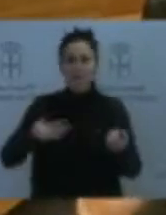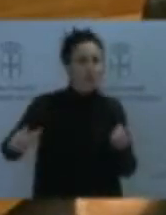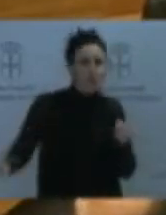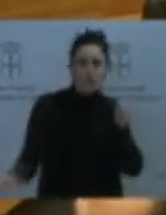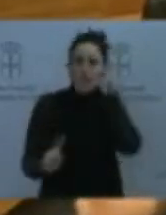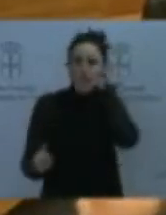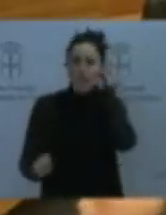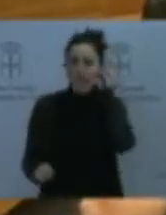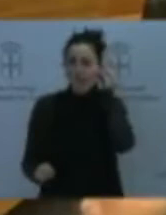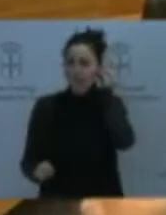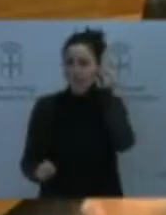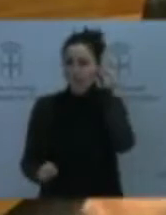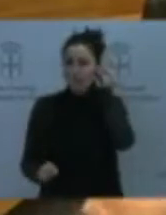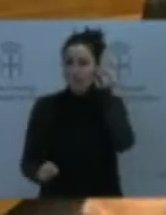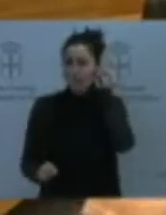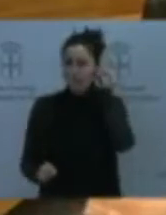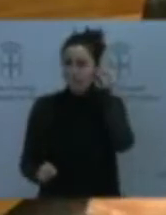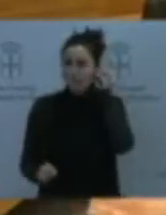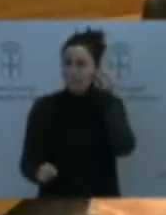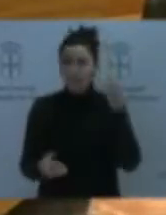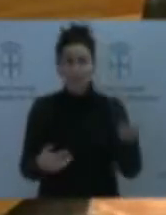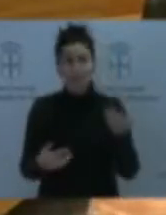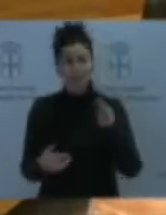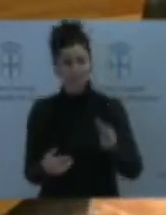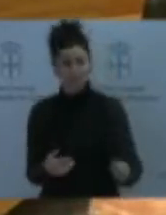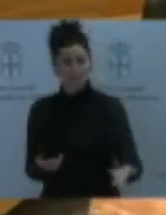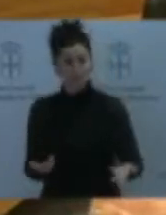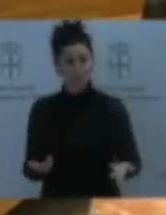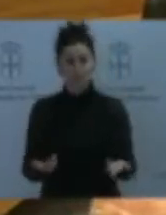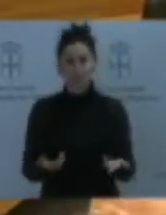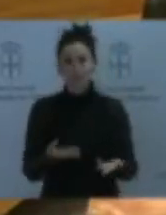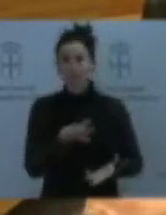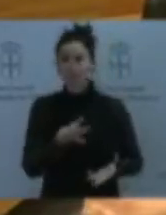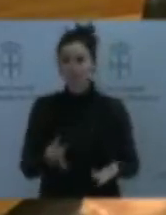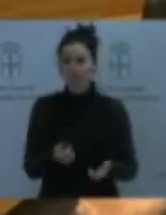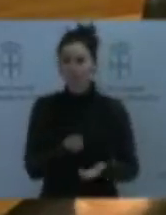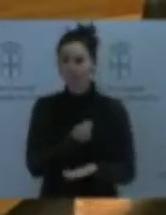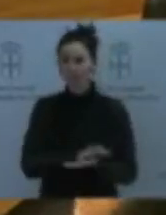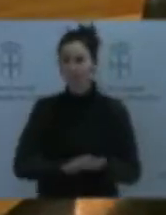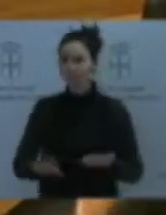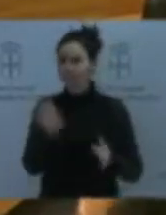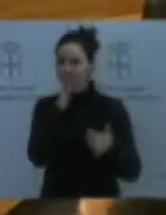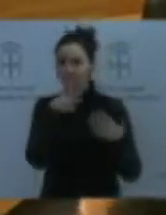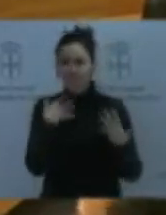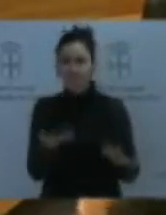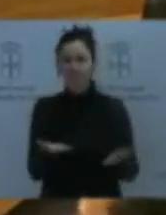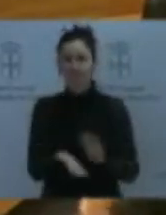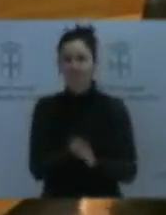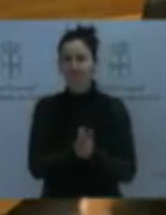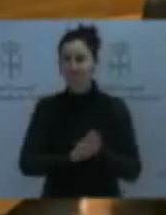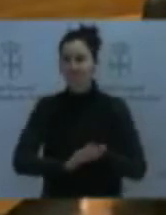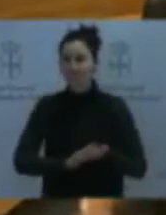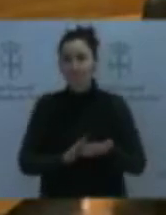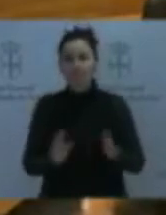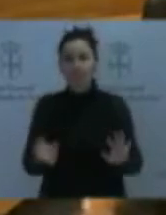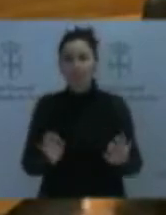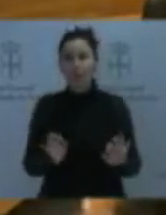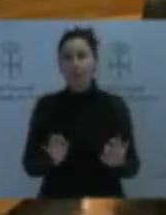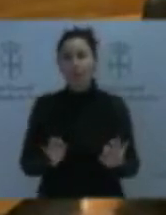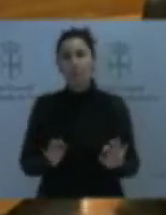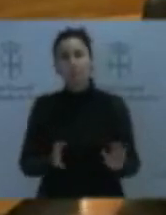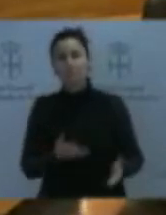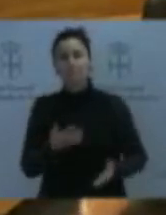deuda que ahora mismo tiene la empresa, ni le daba lugar o permitía que se avalaran los proyectos que también